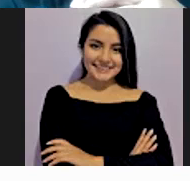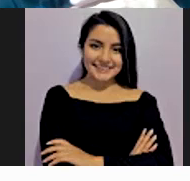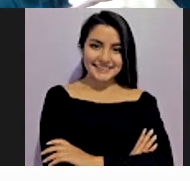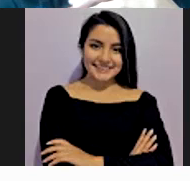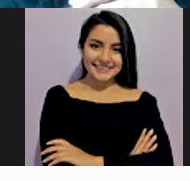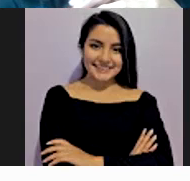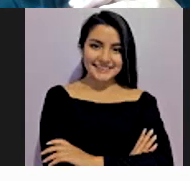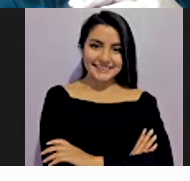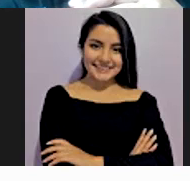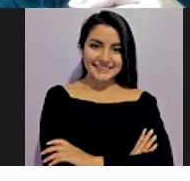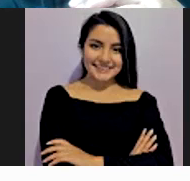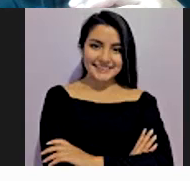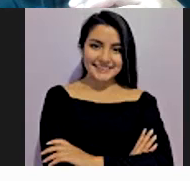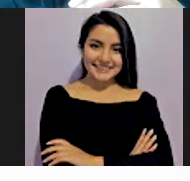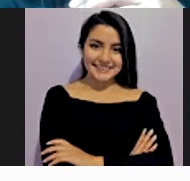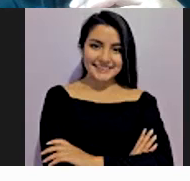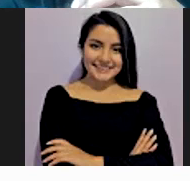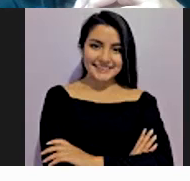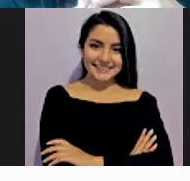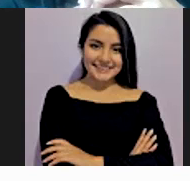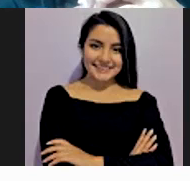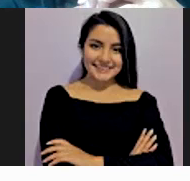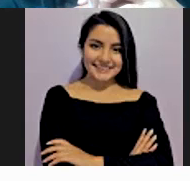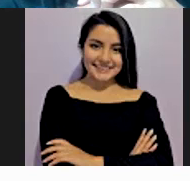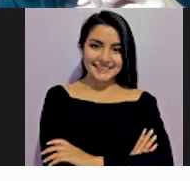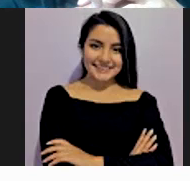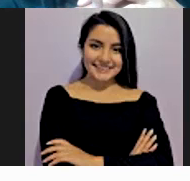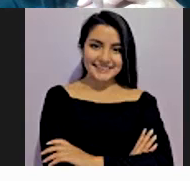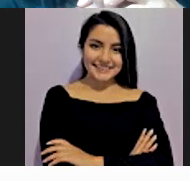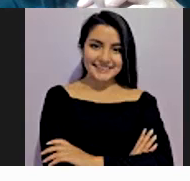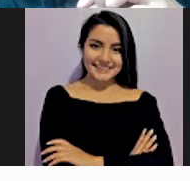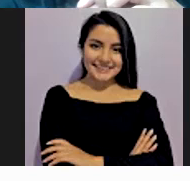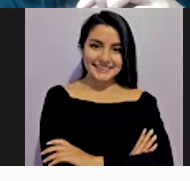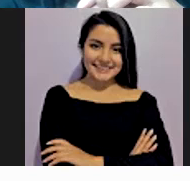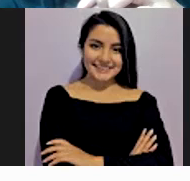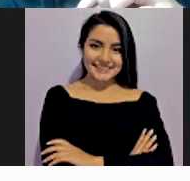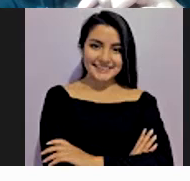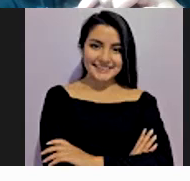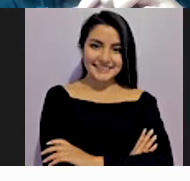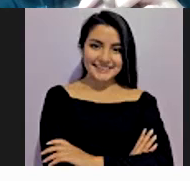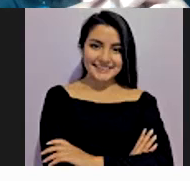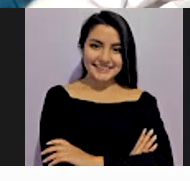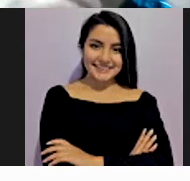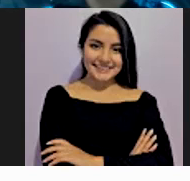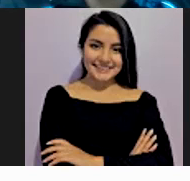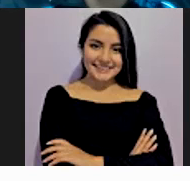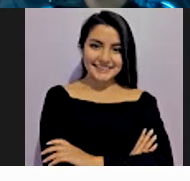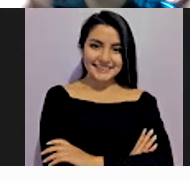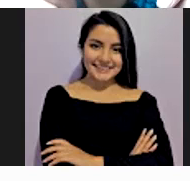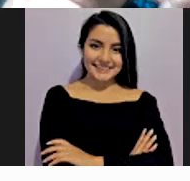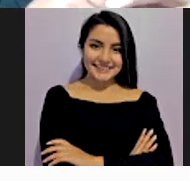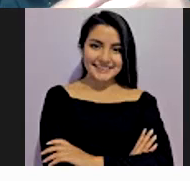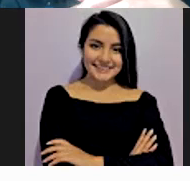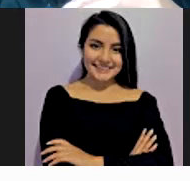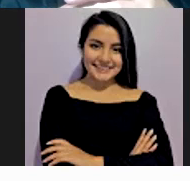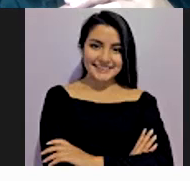sistema? No sí, tiene un nombre. yo estoy matriculada en unidad de integración curricular. Sí, pero ahí Con, dice, pero acá